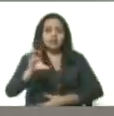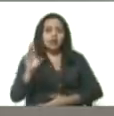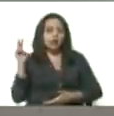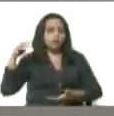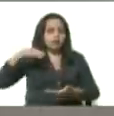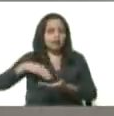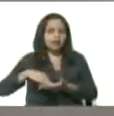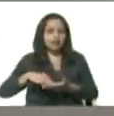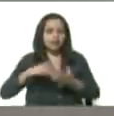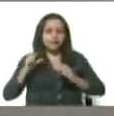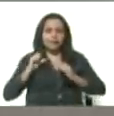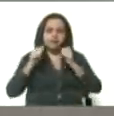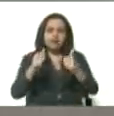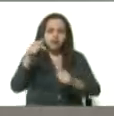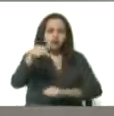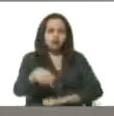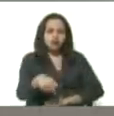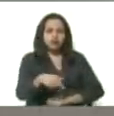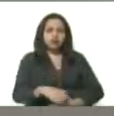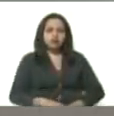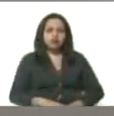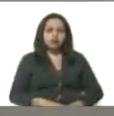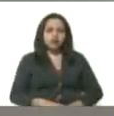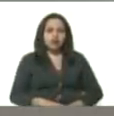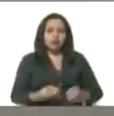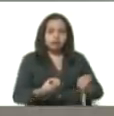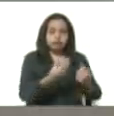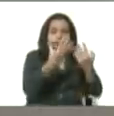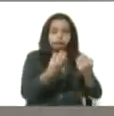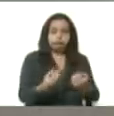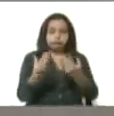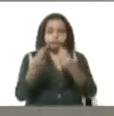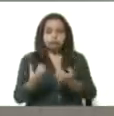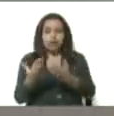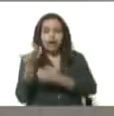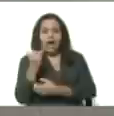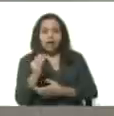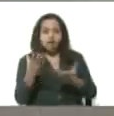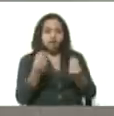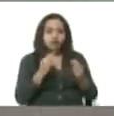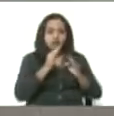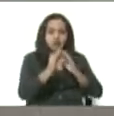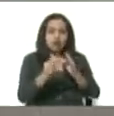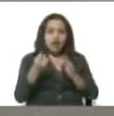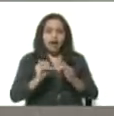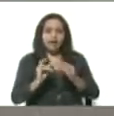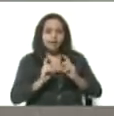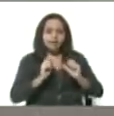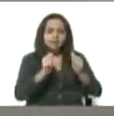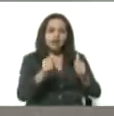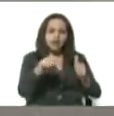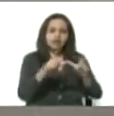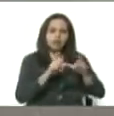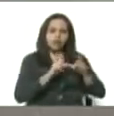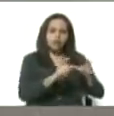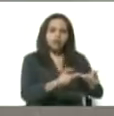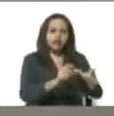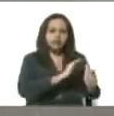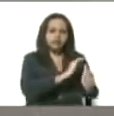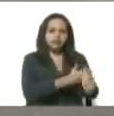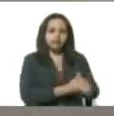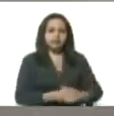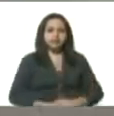Miranda iniciaron hoy, en razón del brote que presentan con sus casos activos, han iniciado esta cuarentena